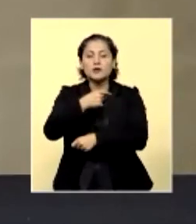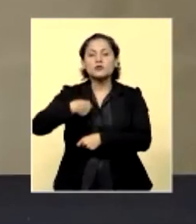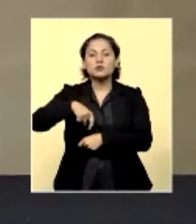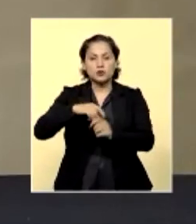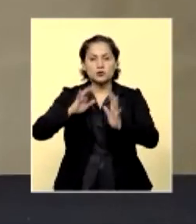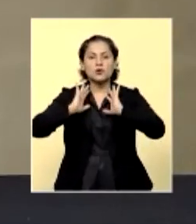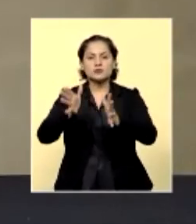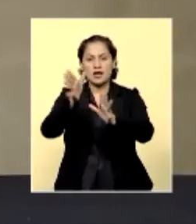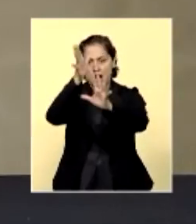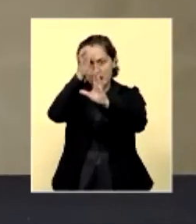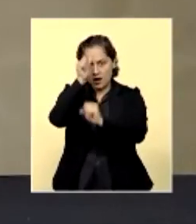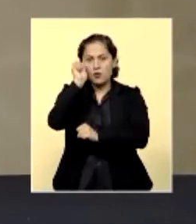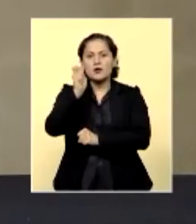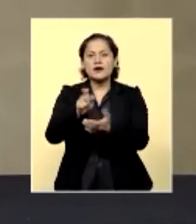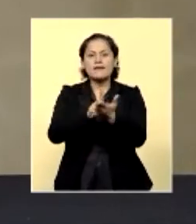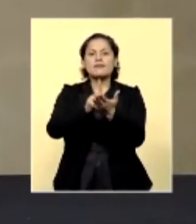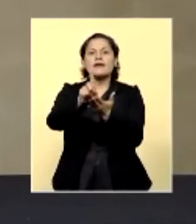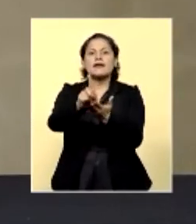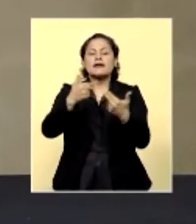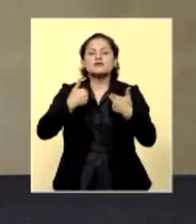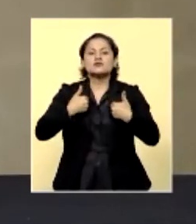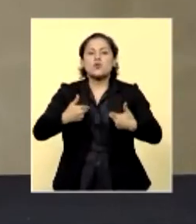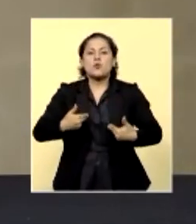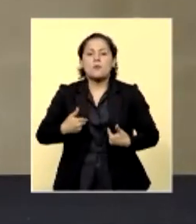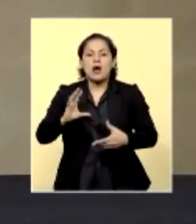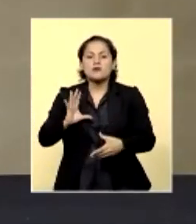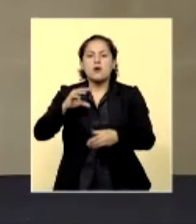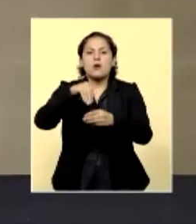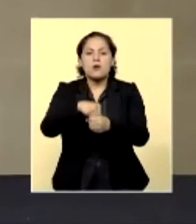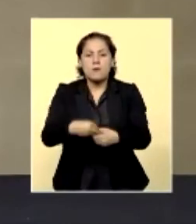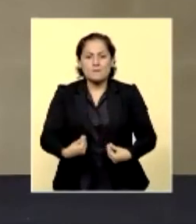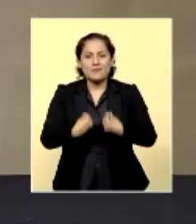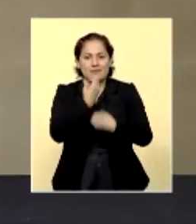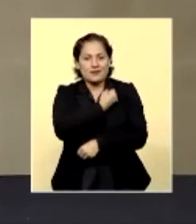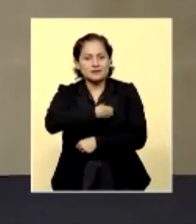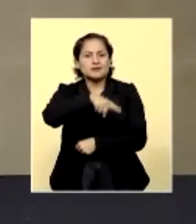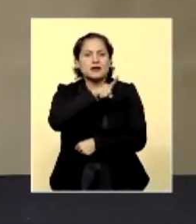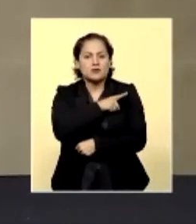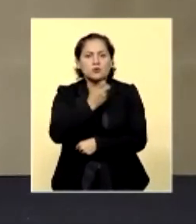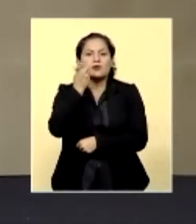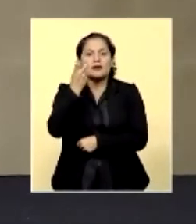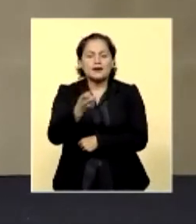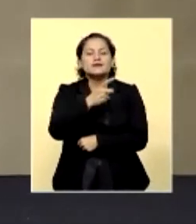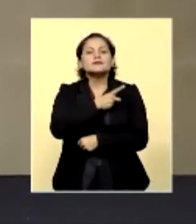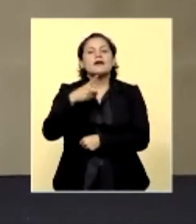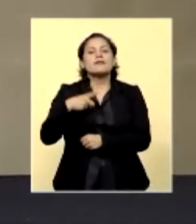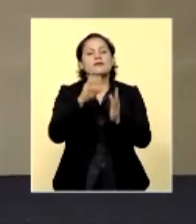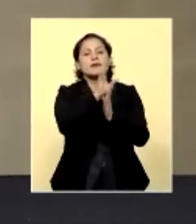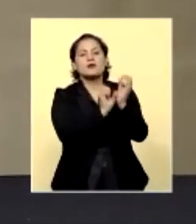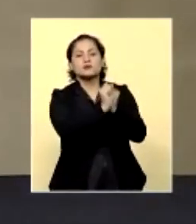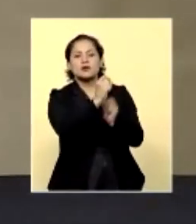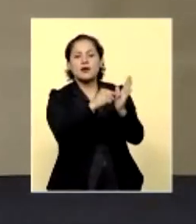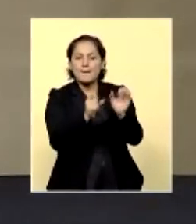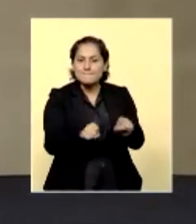un derecho humano a un medio ambiente sano, el cual debe tener una construcción sustantiva y